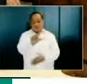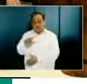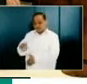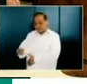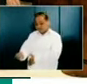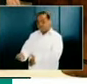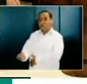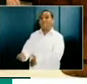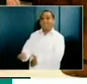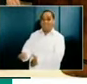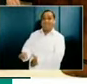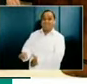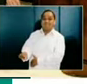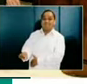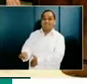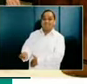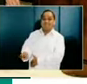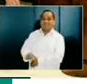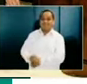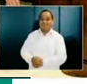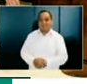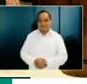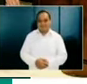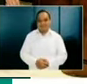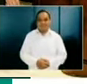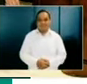muy chiquito.